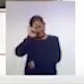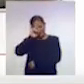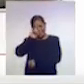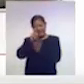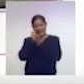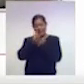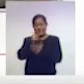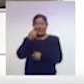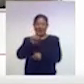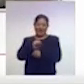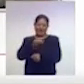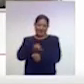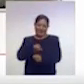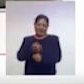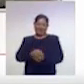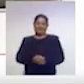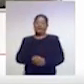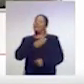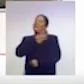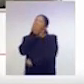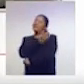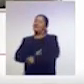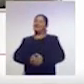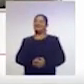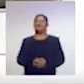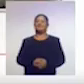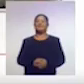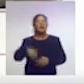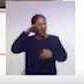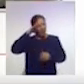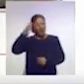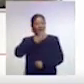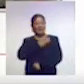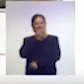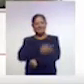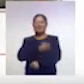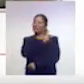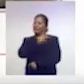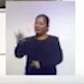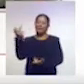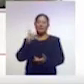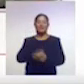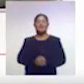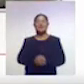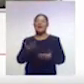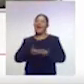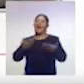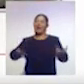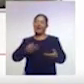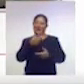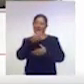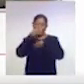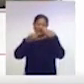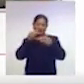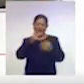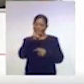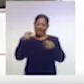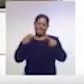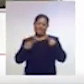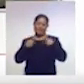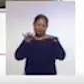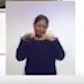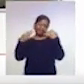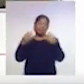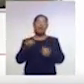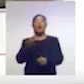de la semana. Yacir, buenas tardes. ¿Qué tal? ¿Cómo estás, Carla? Buena tarde para ti, para todo nuestro auditorio de Ahora Noticias. Bueno, pues hoy, ya que estamos